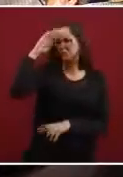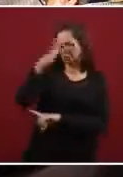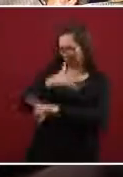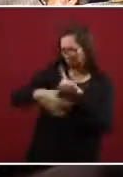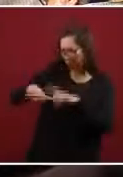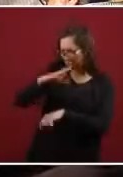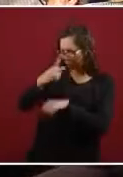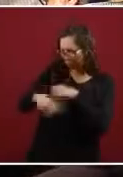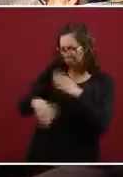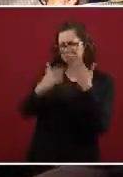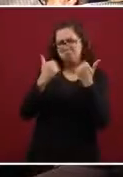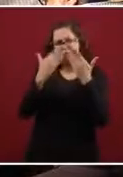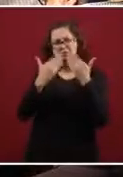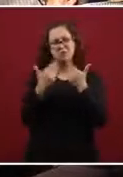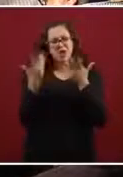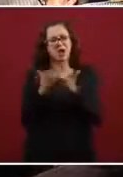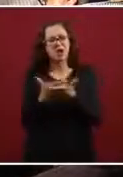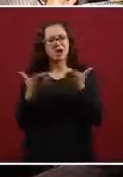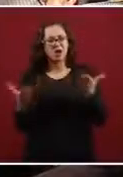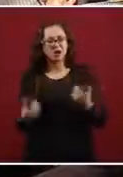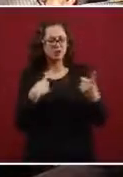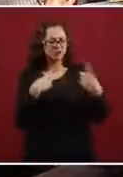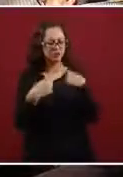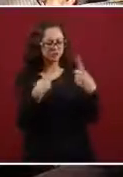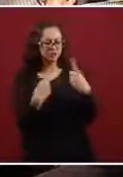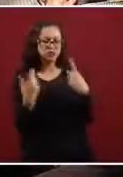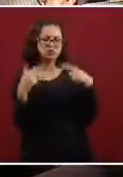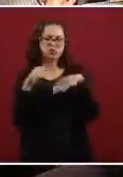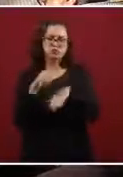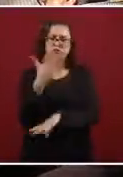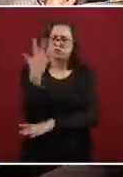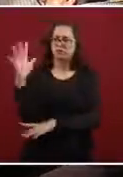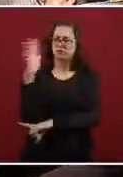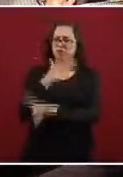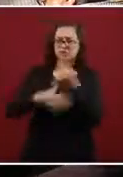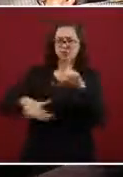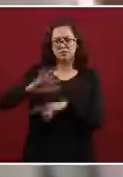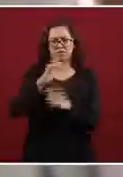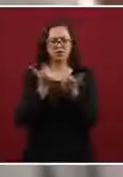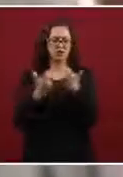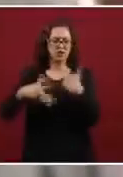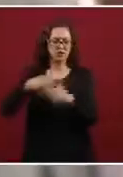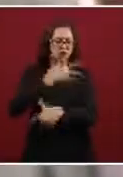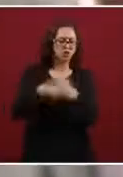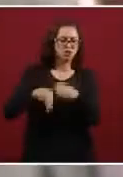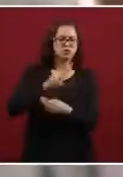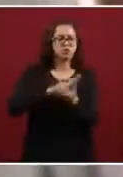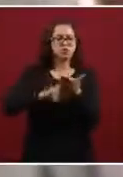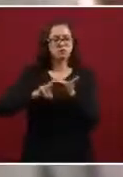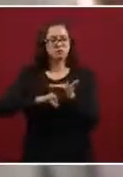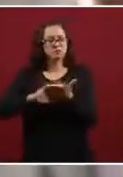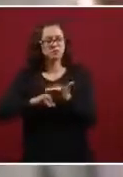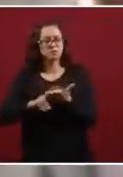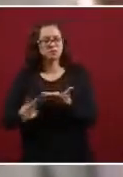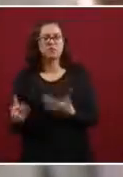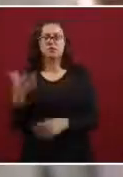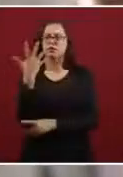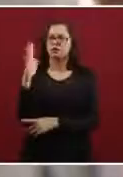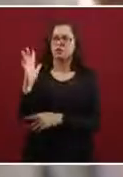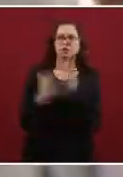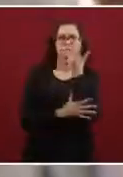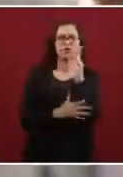negociación en estos temas de cambio climático, economía verde y desarrollo sustentable entre ambas naciones en su zona